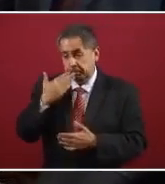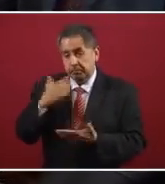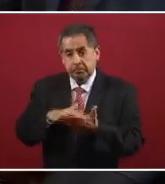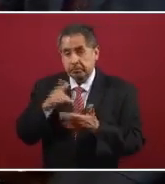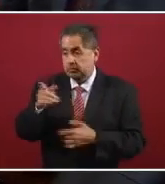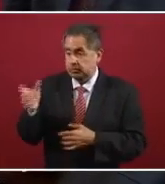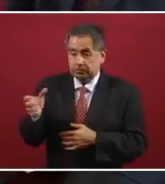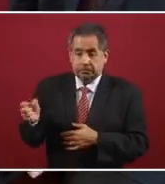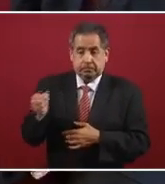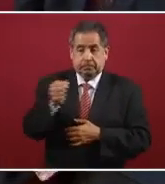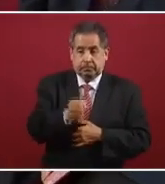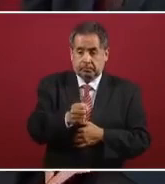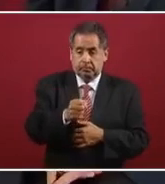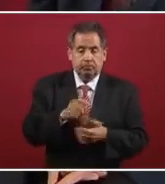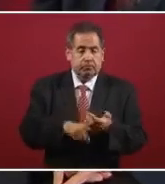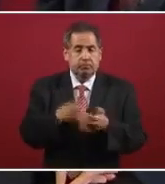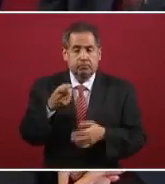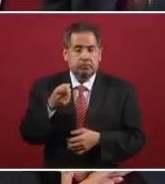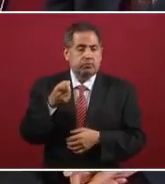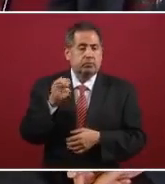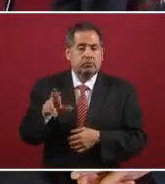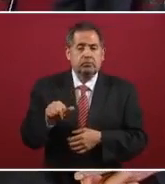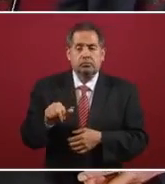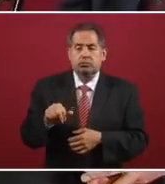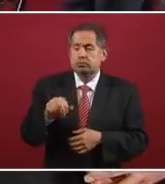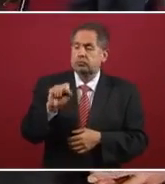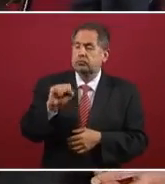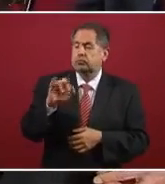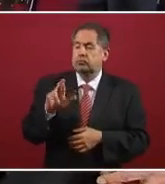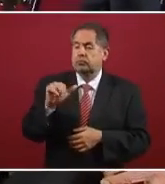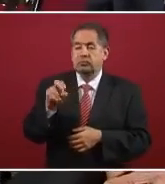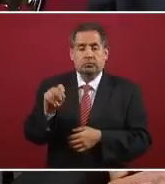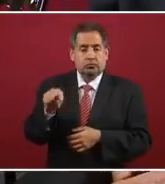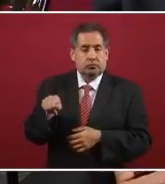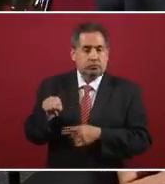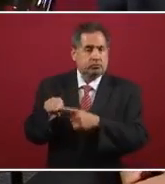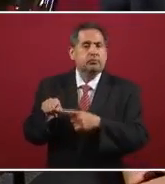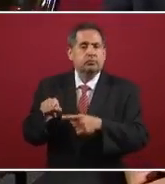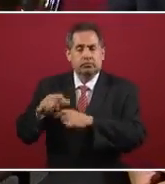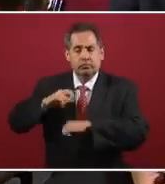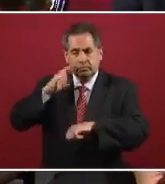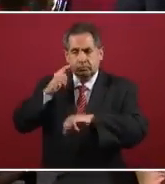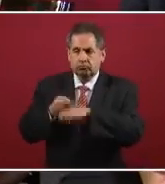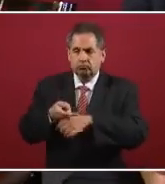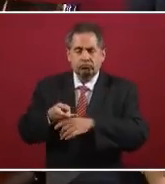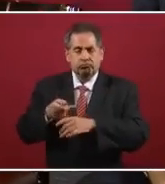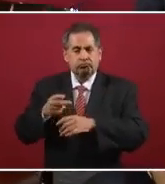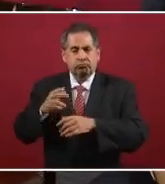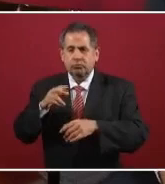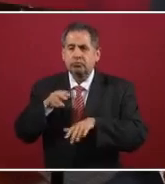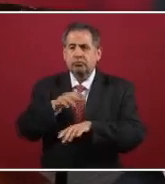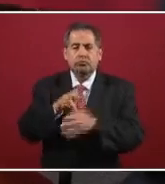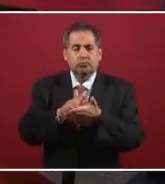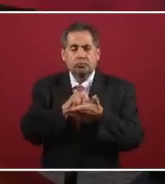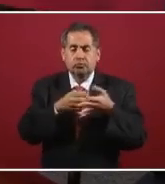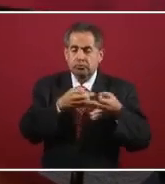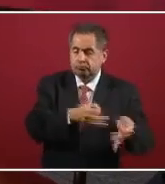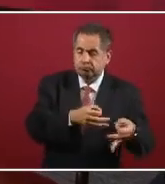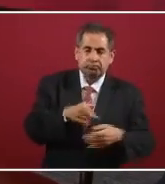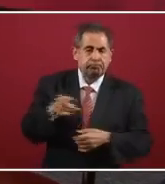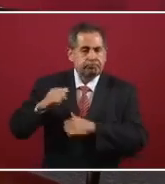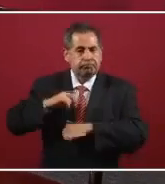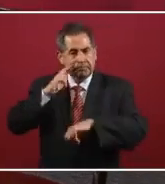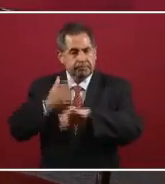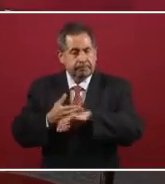a el doctor Sabiki Sirot, Gadi Sabiki Sirot, como Comisionado Nacional de las Adicciones, y es un elemento